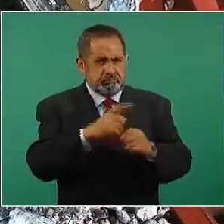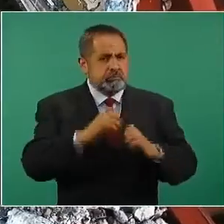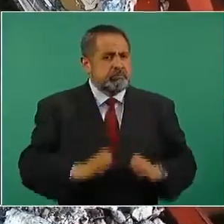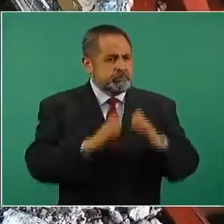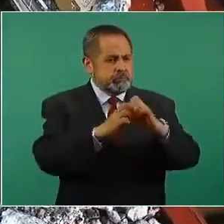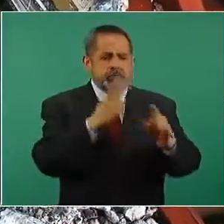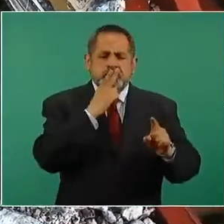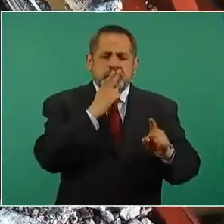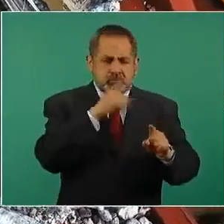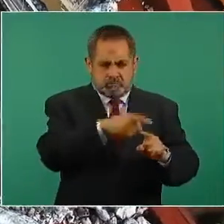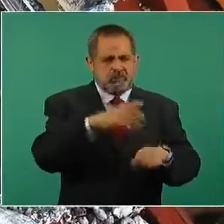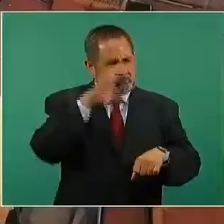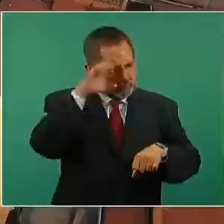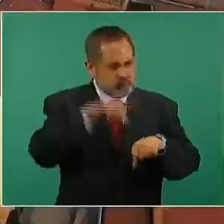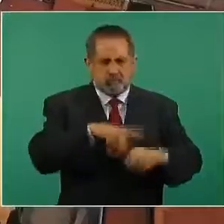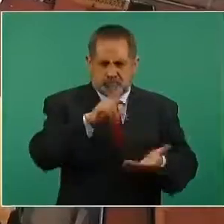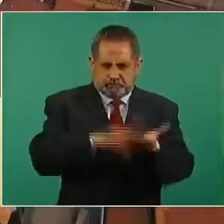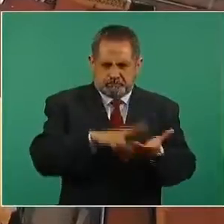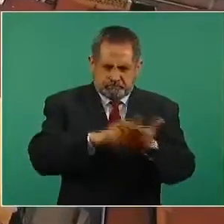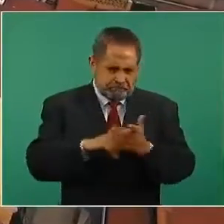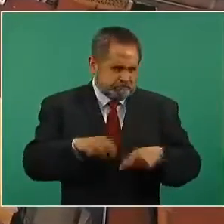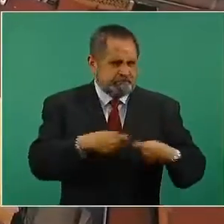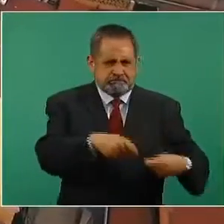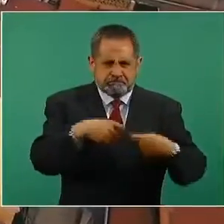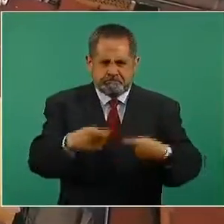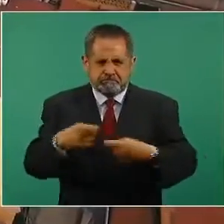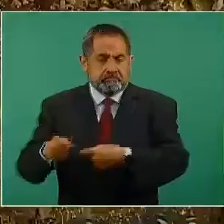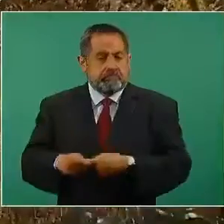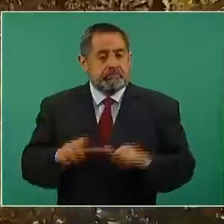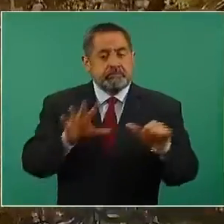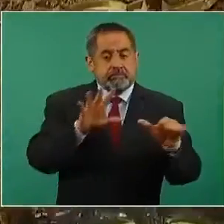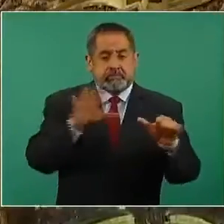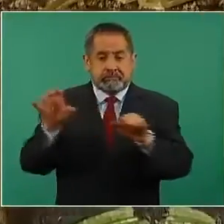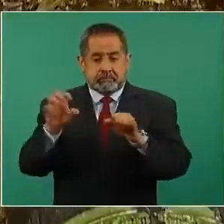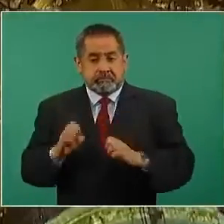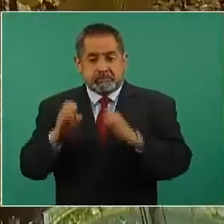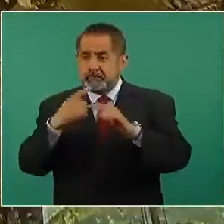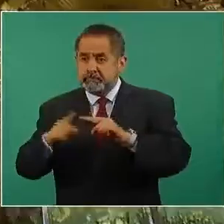para reconstruir, logrando incorporar más de 600 inmuebles a este